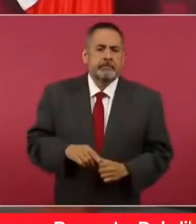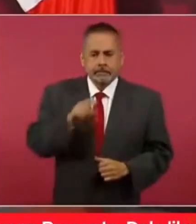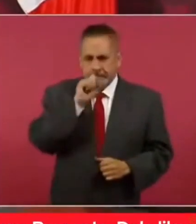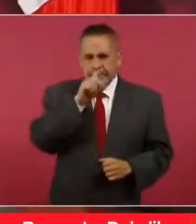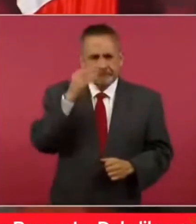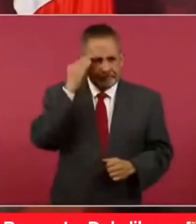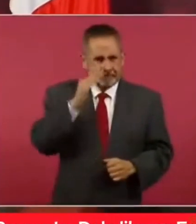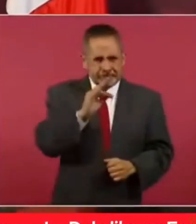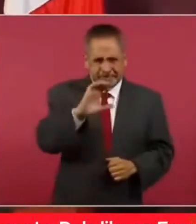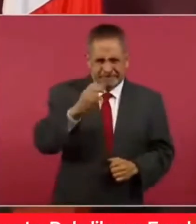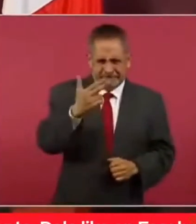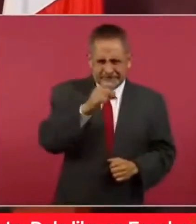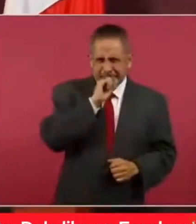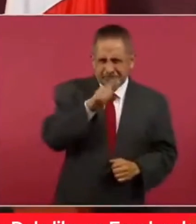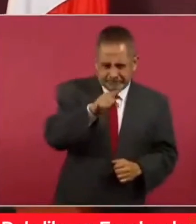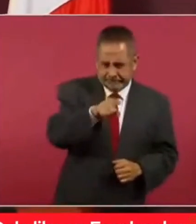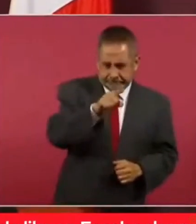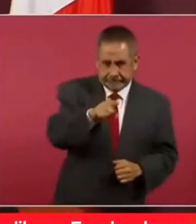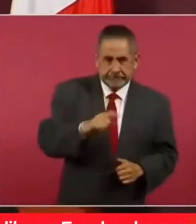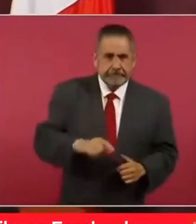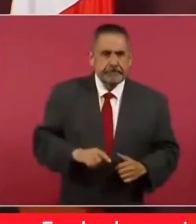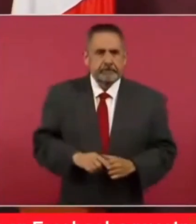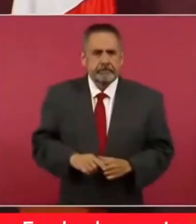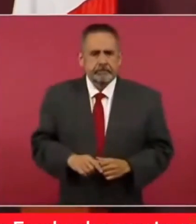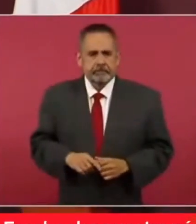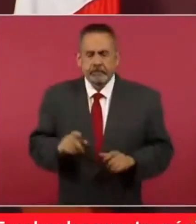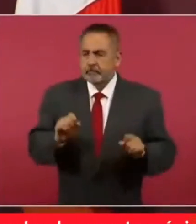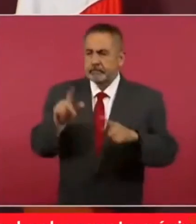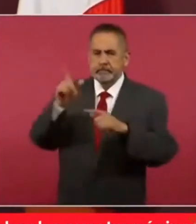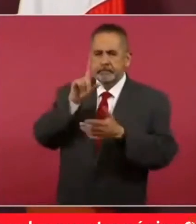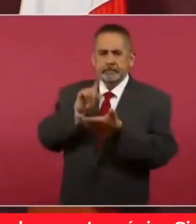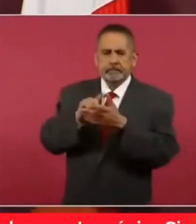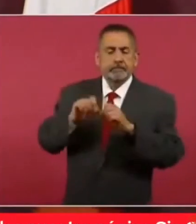Felipe Calderón, exactamente. Sí, a ver si está.